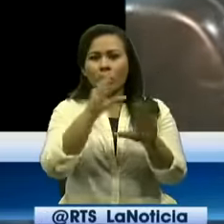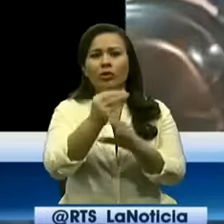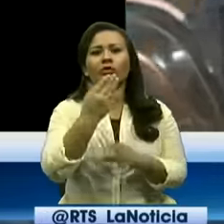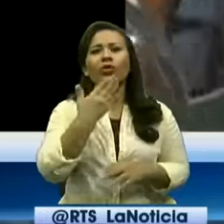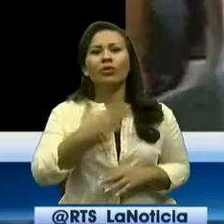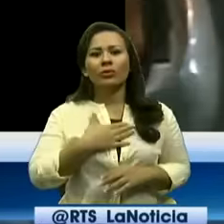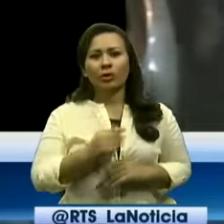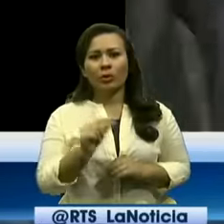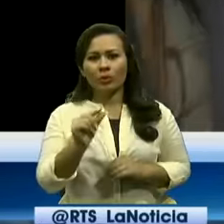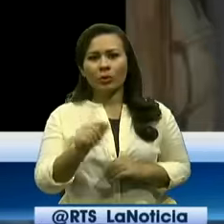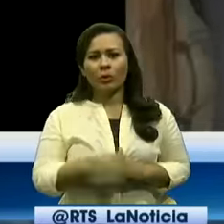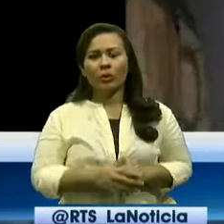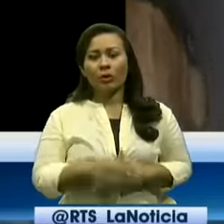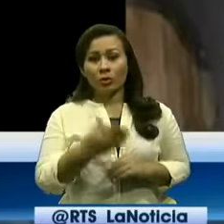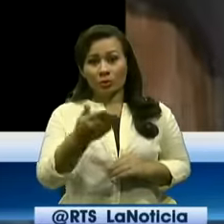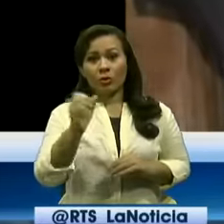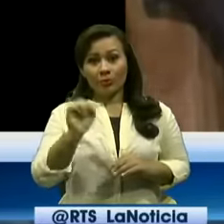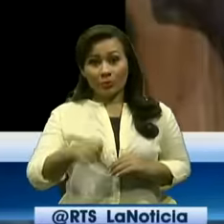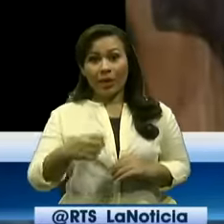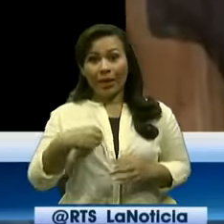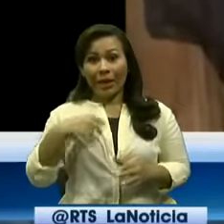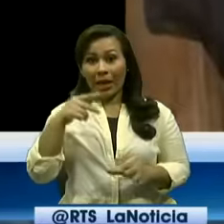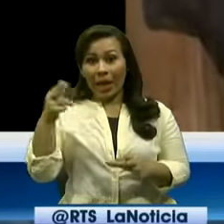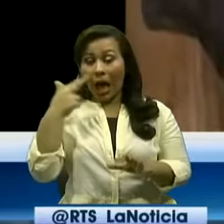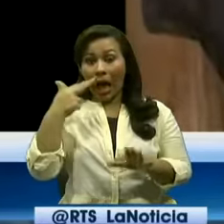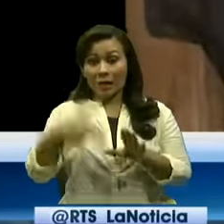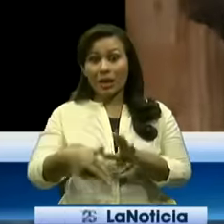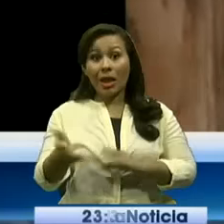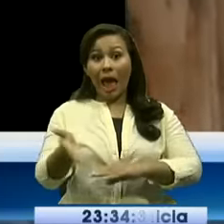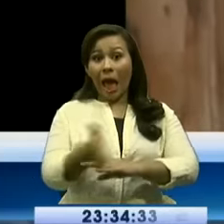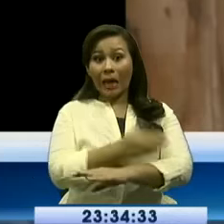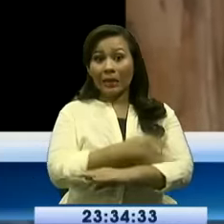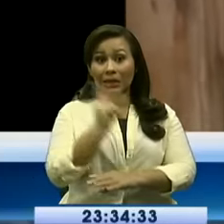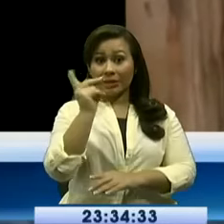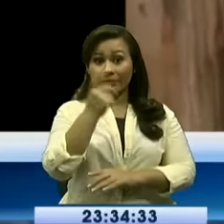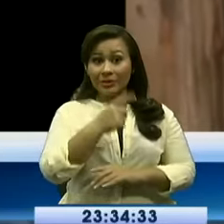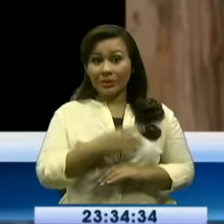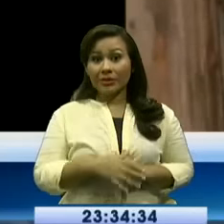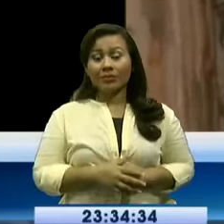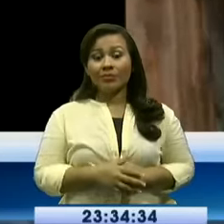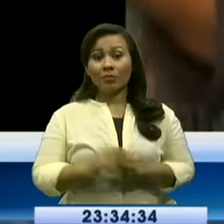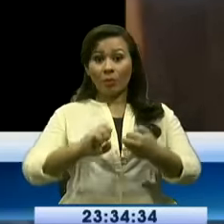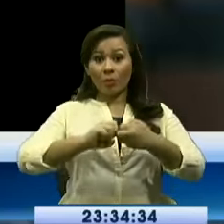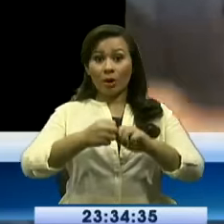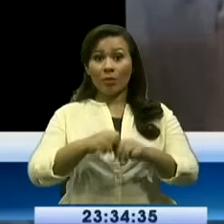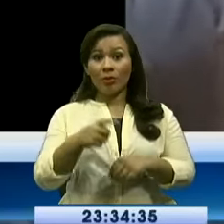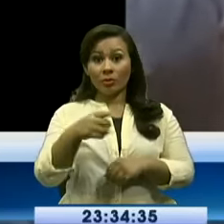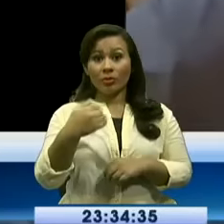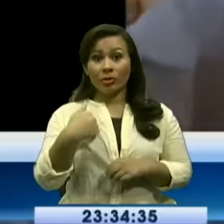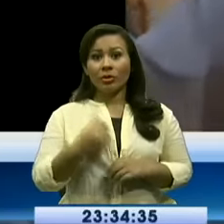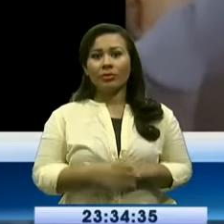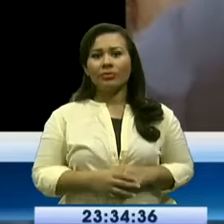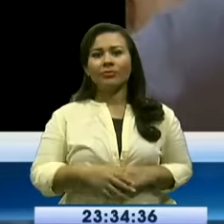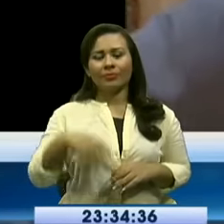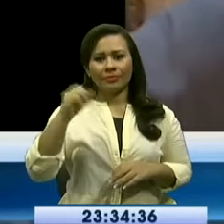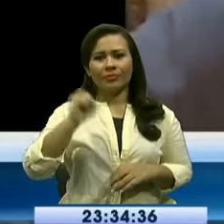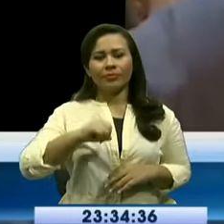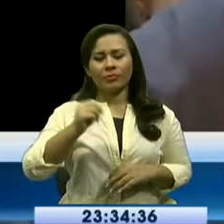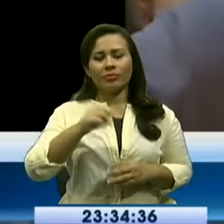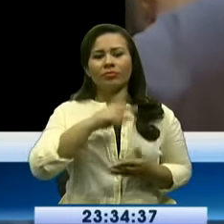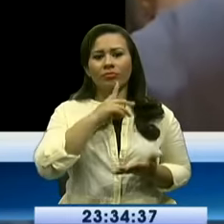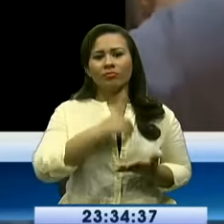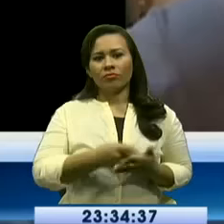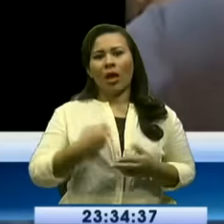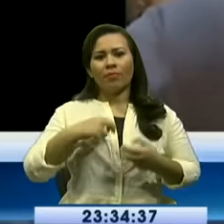le va? De alguna forma, bueno, ya se puede conseguir gasolina, era una de las grandes demandas, los grandes problemas que tenían ustedes. Claro, así es,